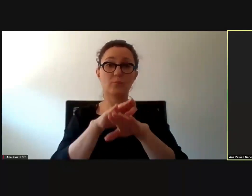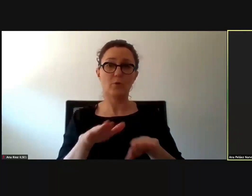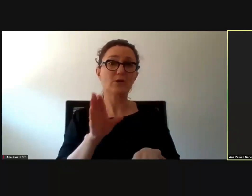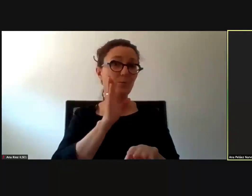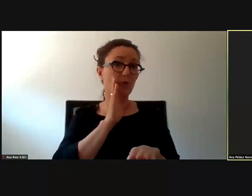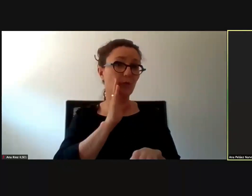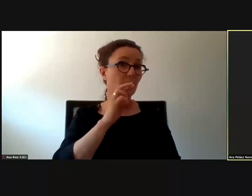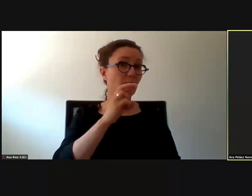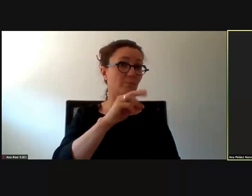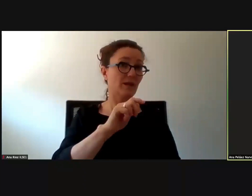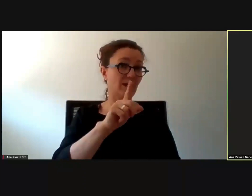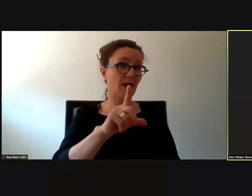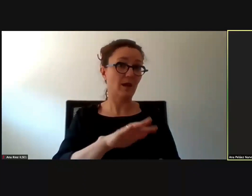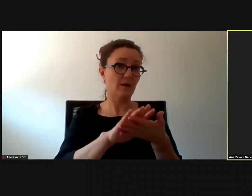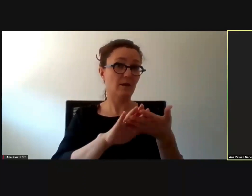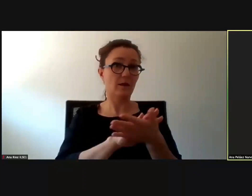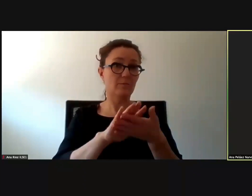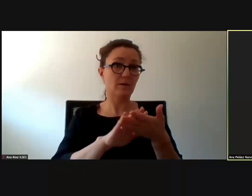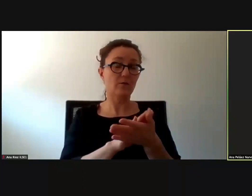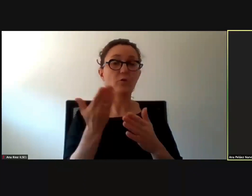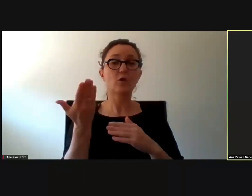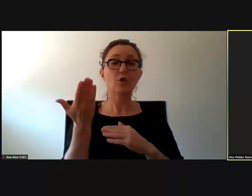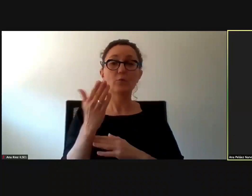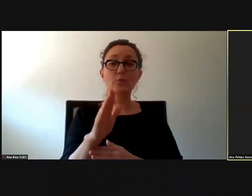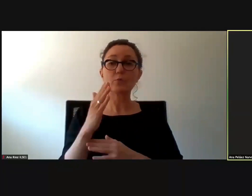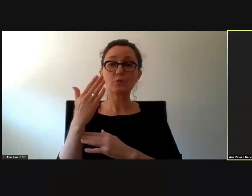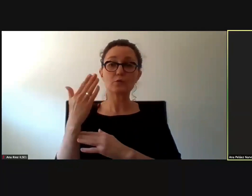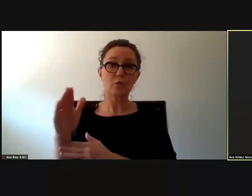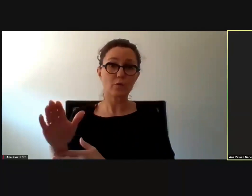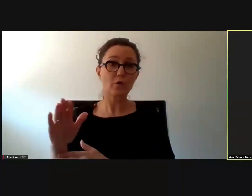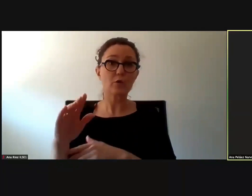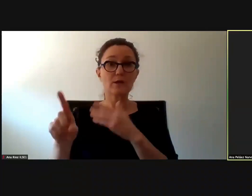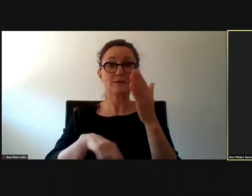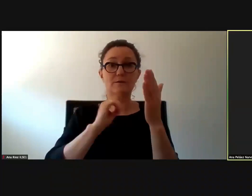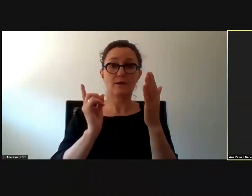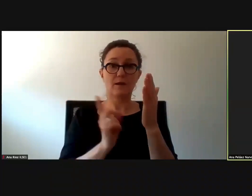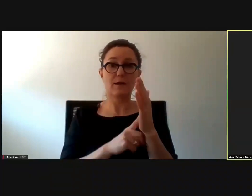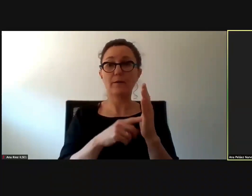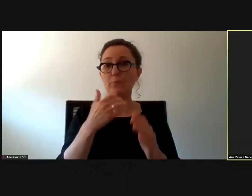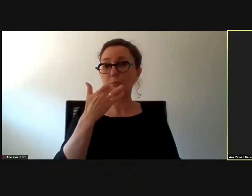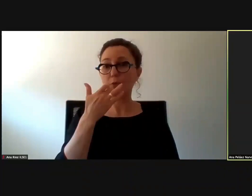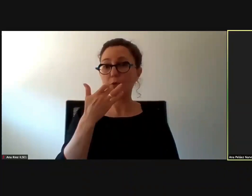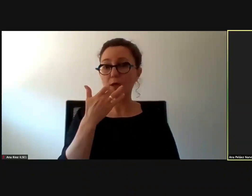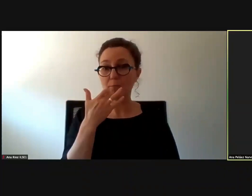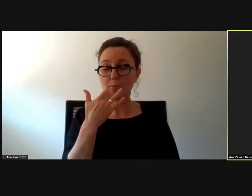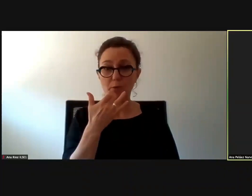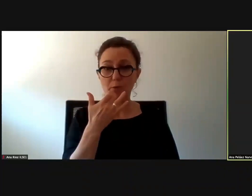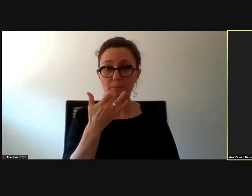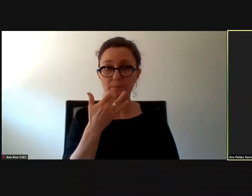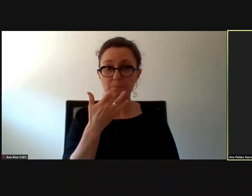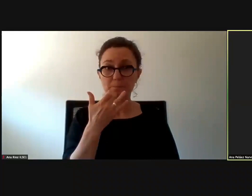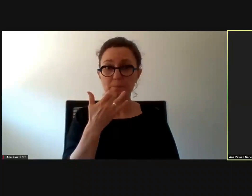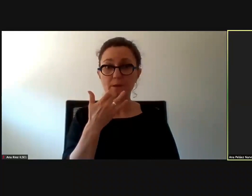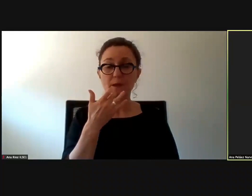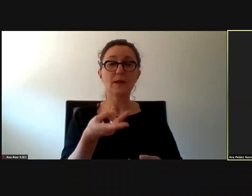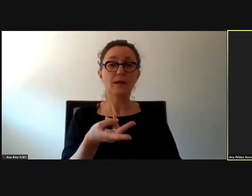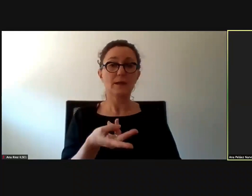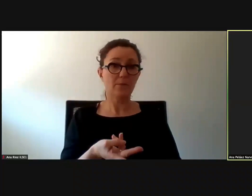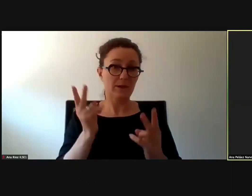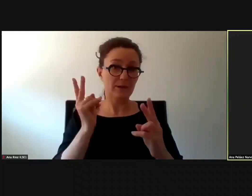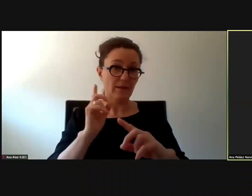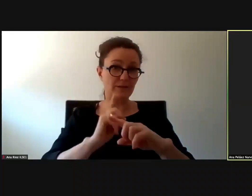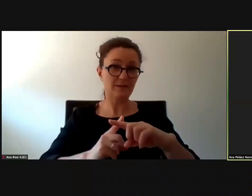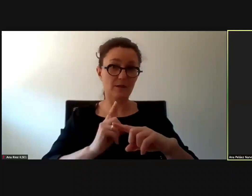que proposiciones de leyes como la de las libertades sexuales